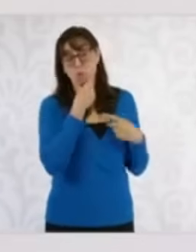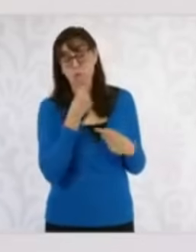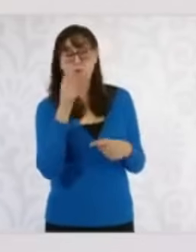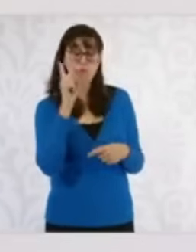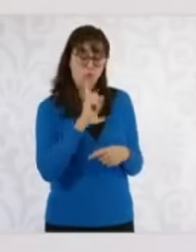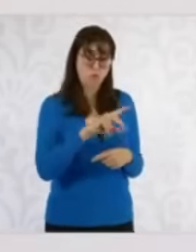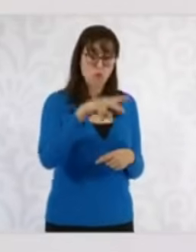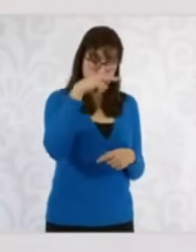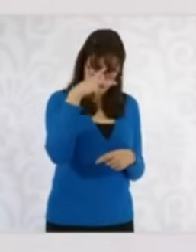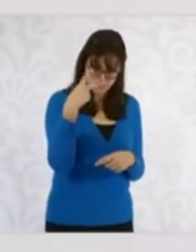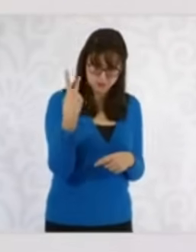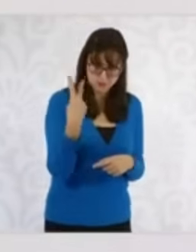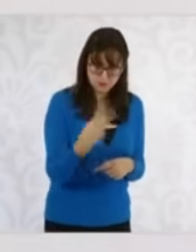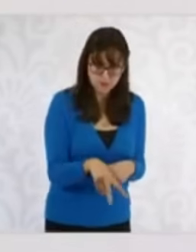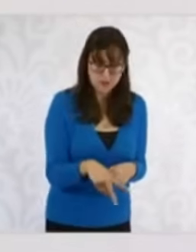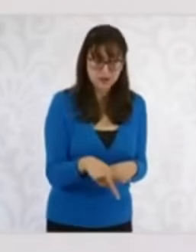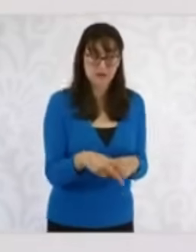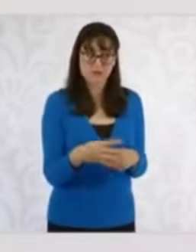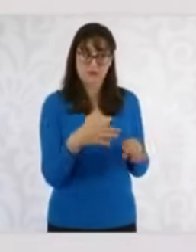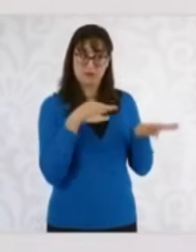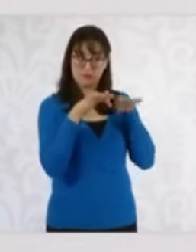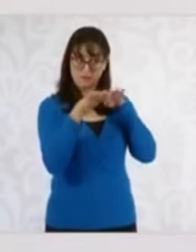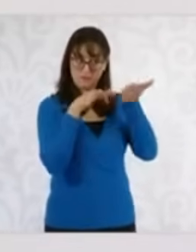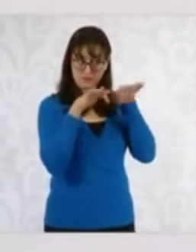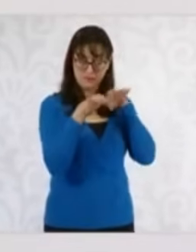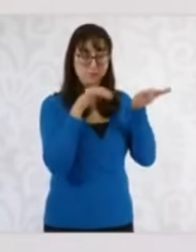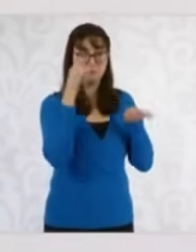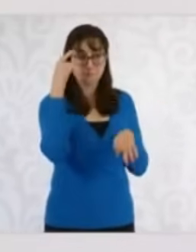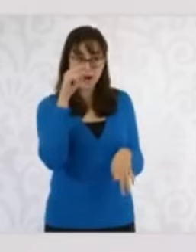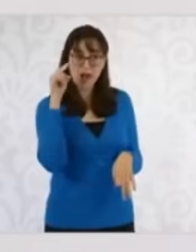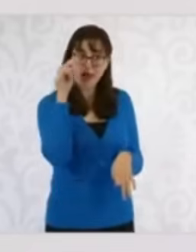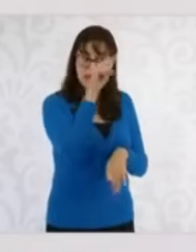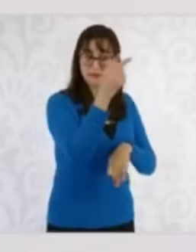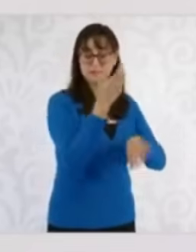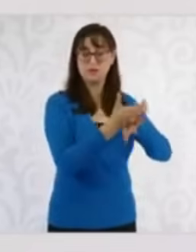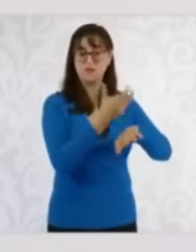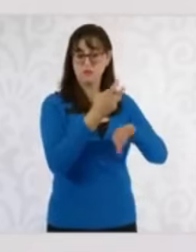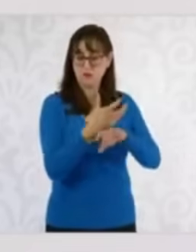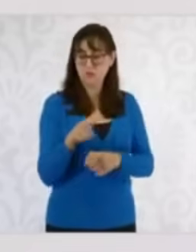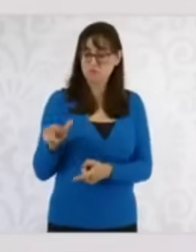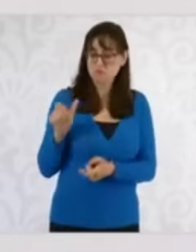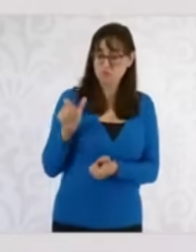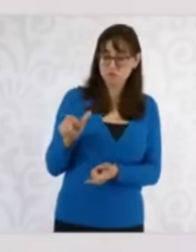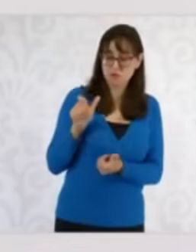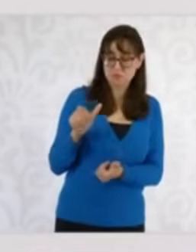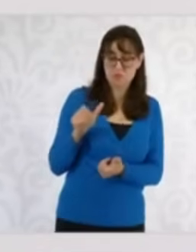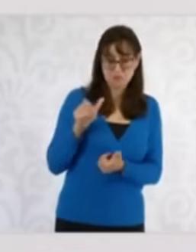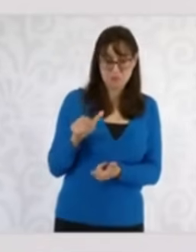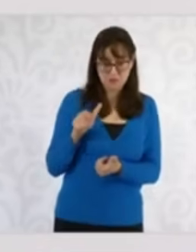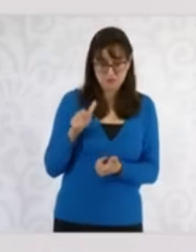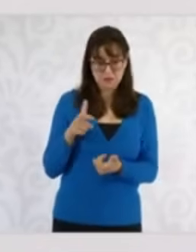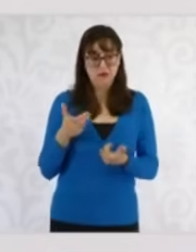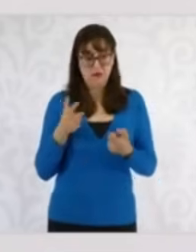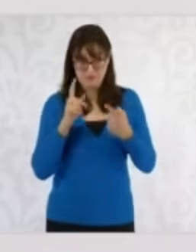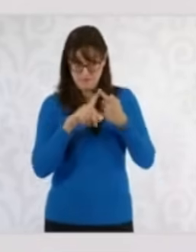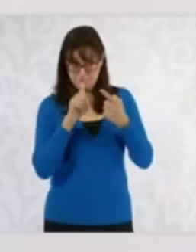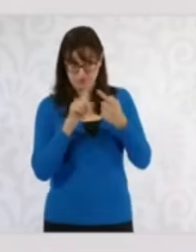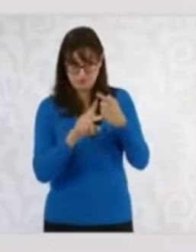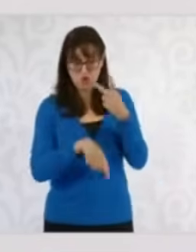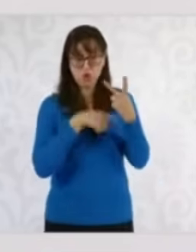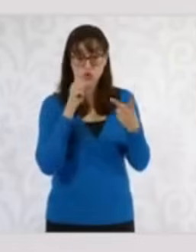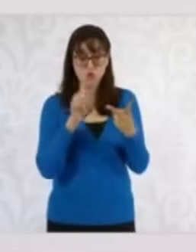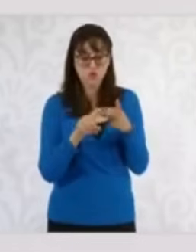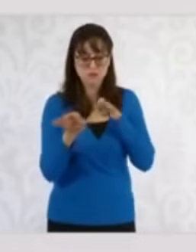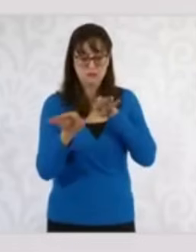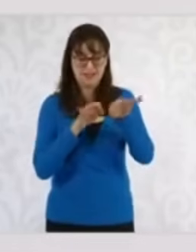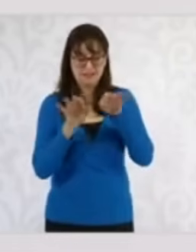de nuestros paisanos, de mexicanos y mexicanas, que son trabajadores de primera,